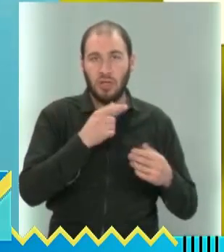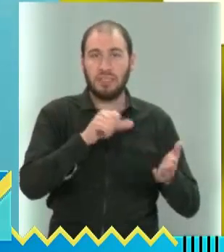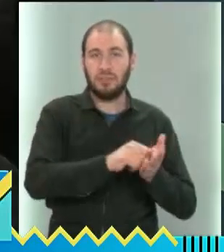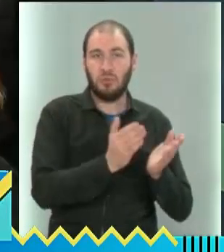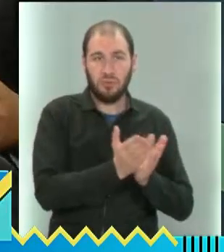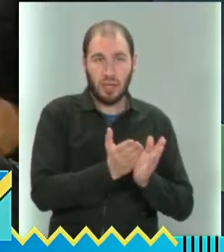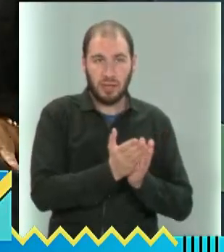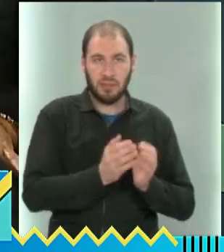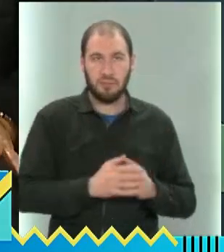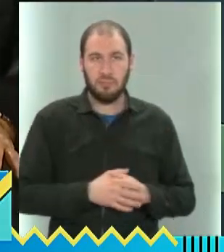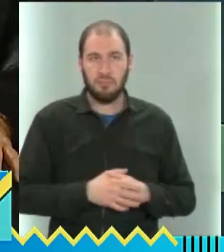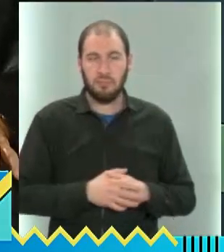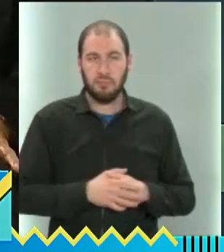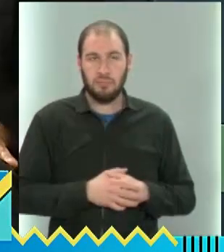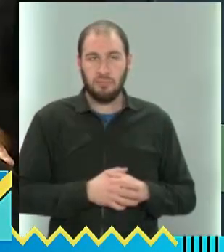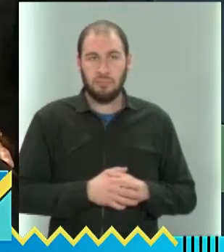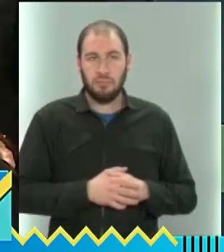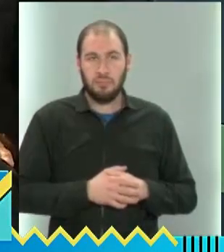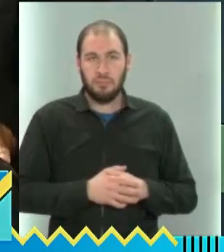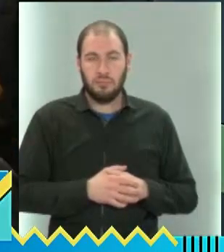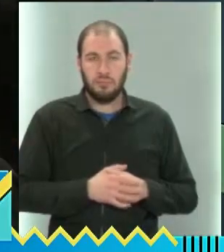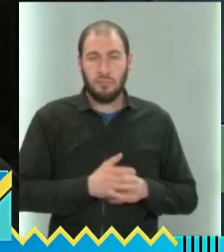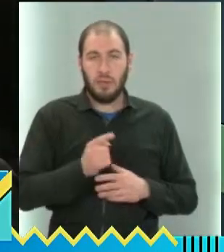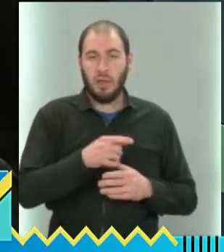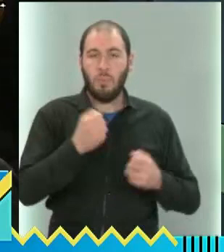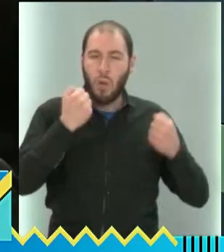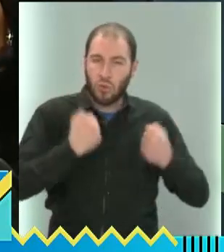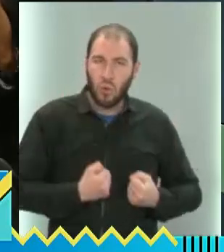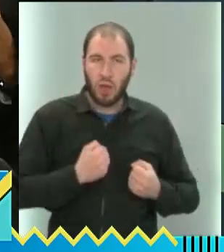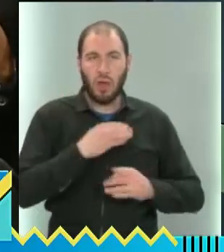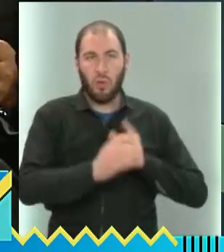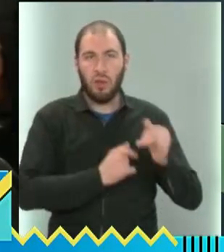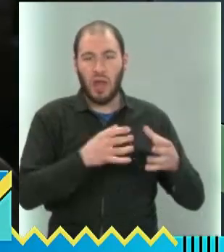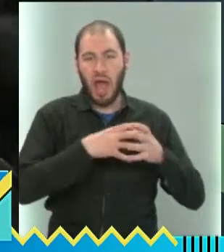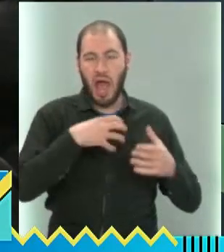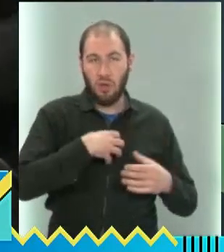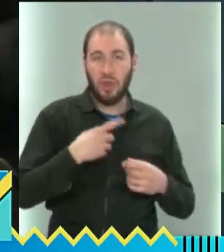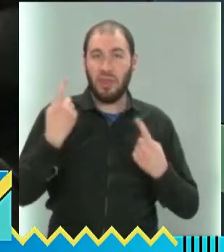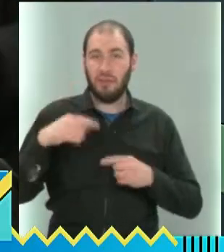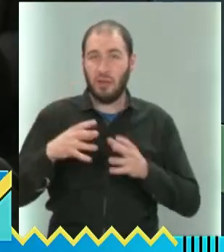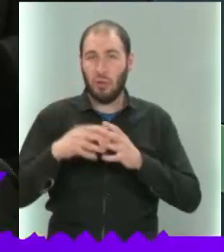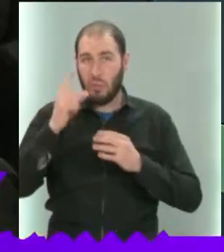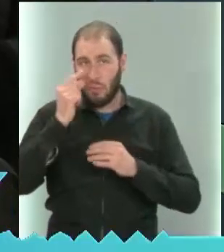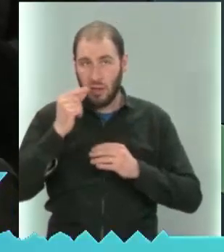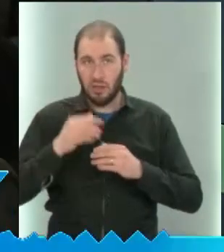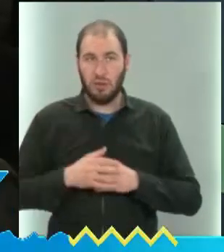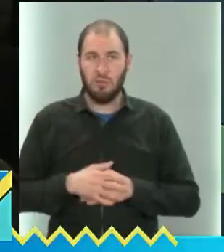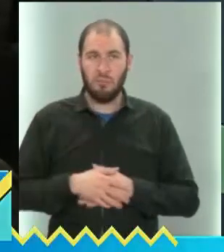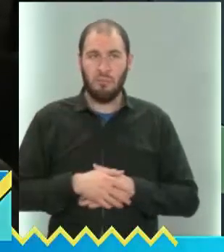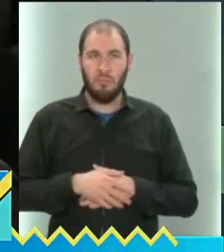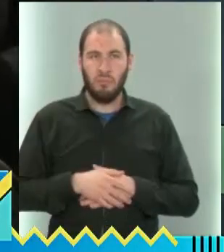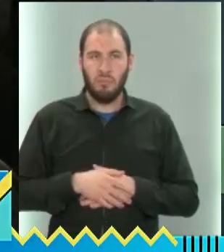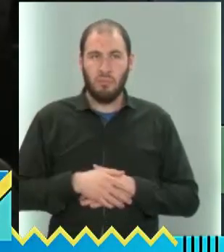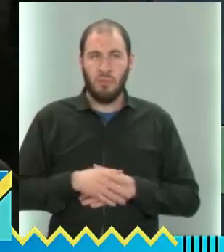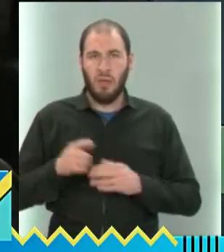de estudiantes, ¿no? Pueda marcar sus posturas en el alumnado, y otra cosa es que un partido político lisa y llanamente